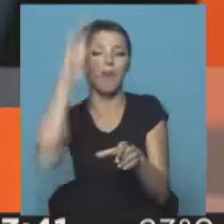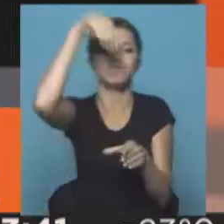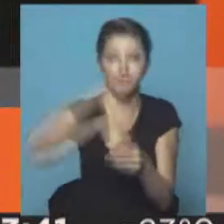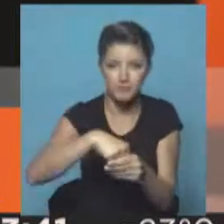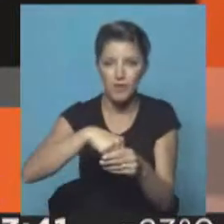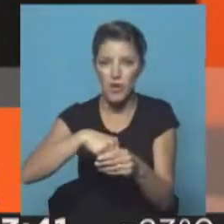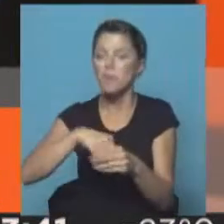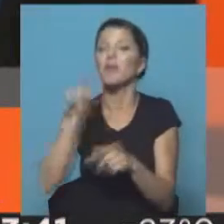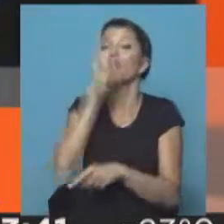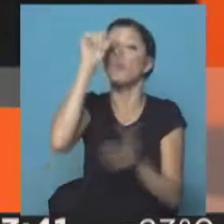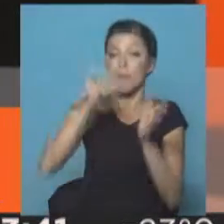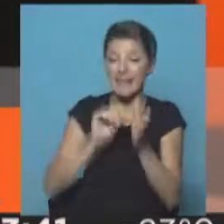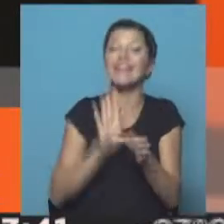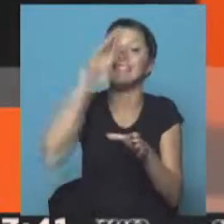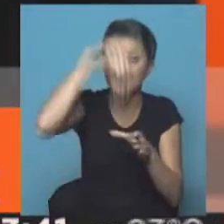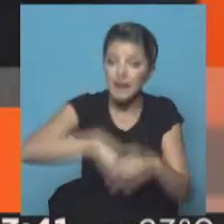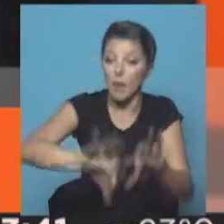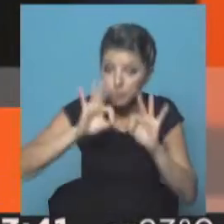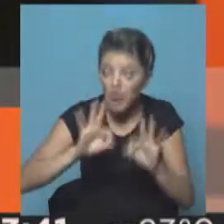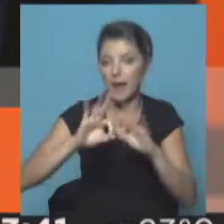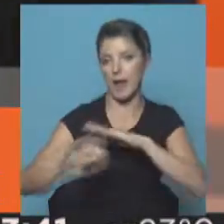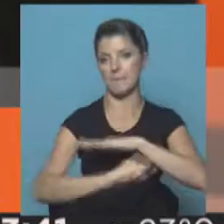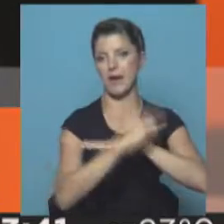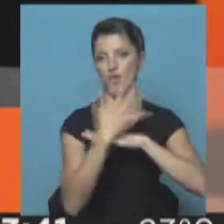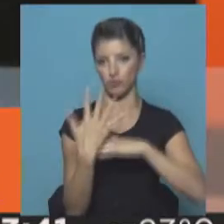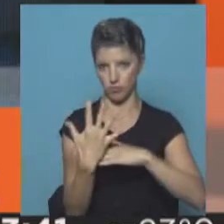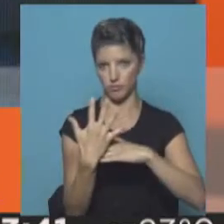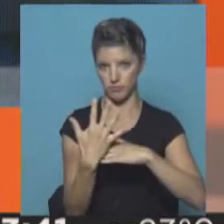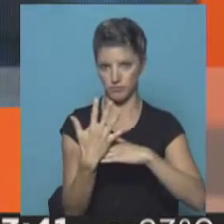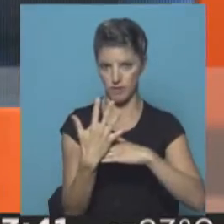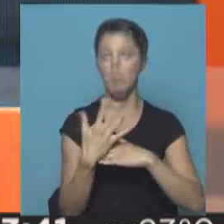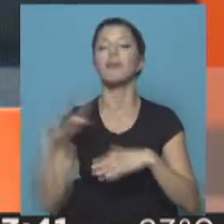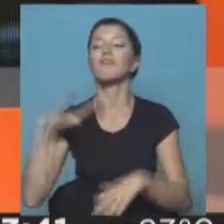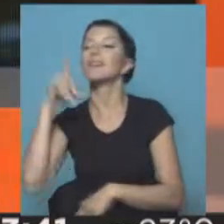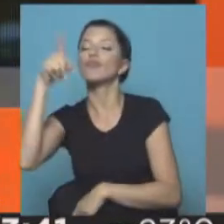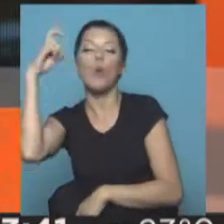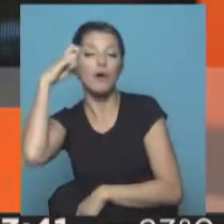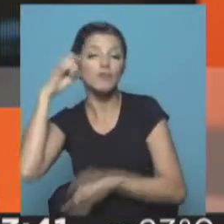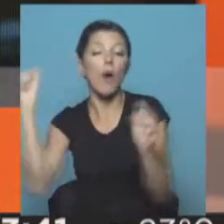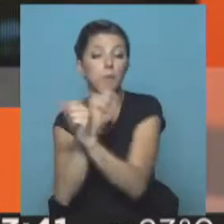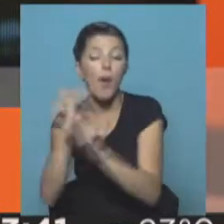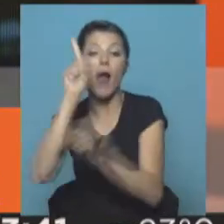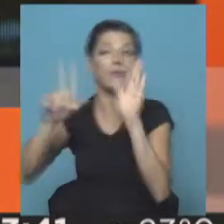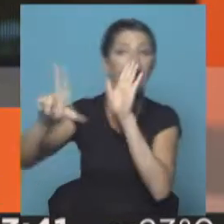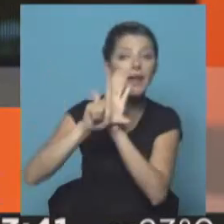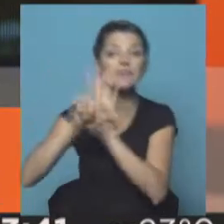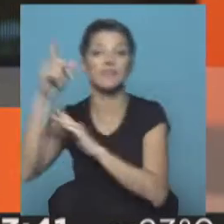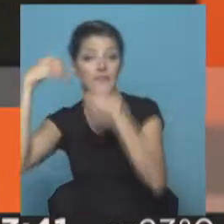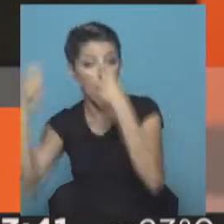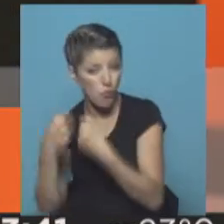miembro pleno que haya ratificado en el Parlamento todos los protocolos. Es realmente un impedimento para ser un